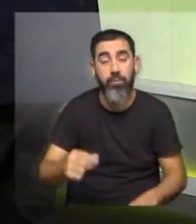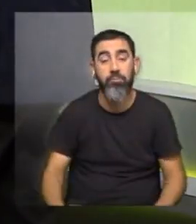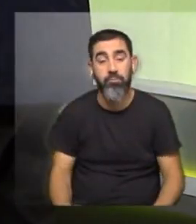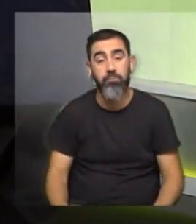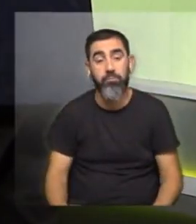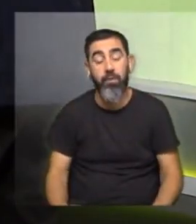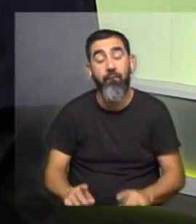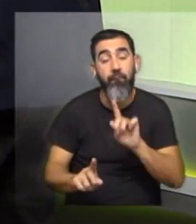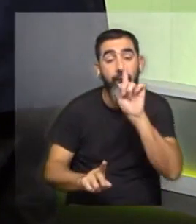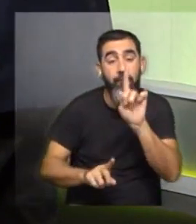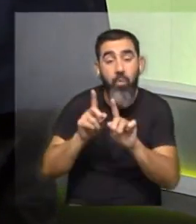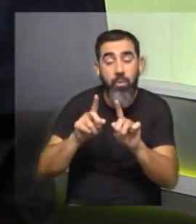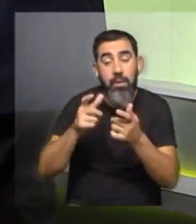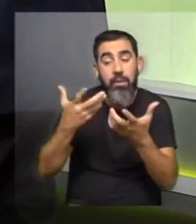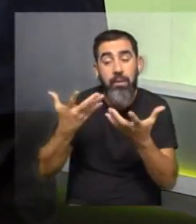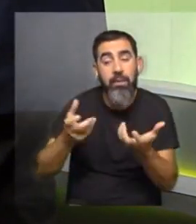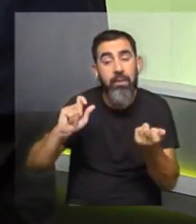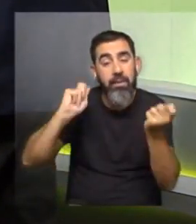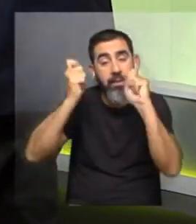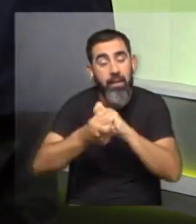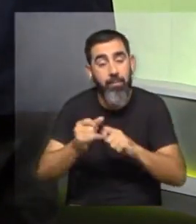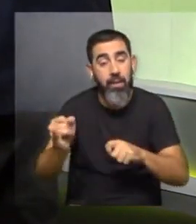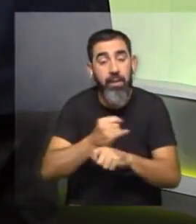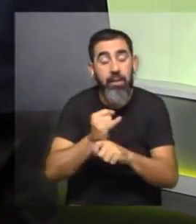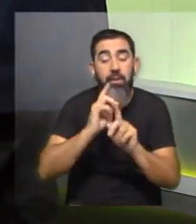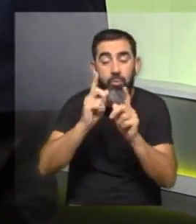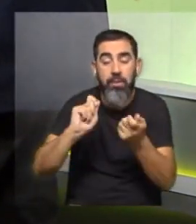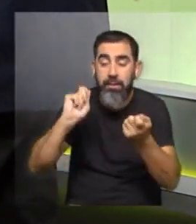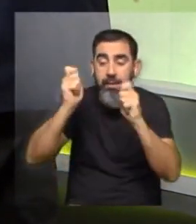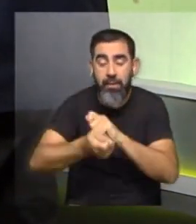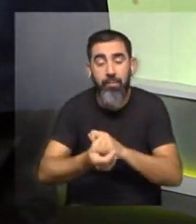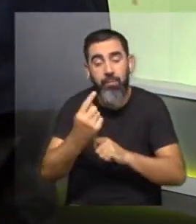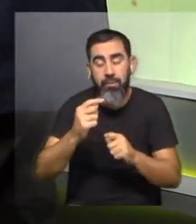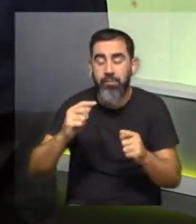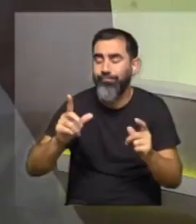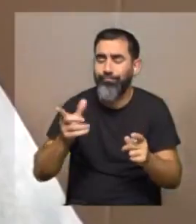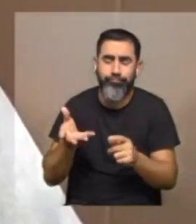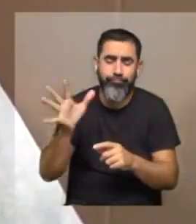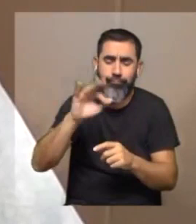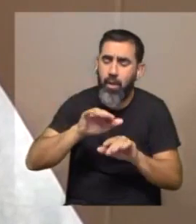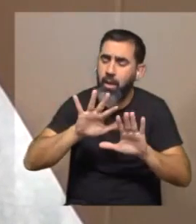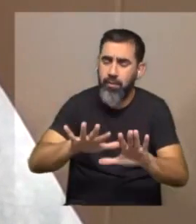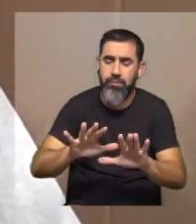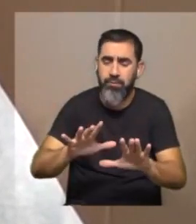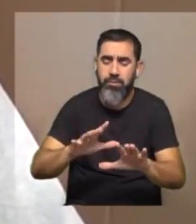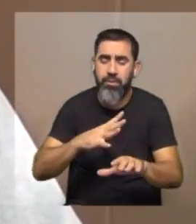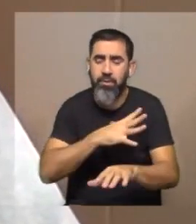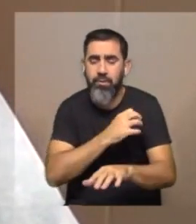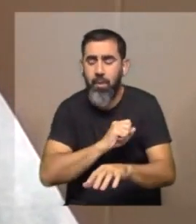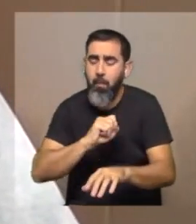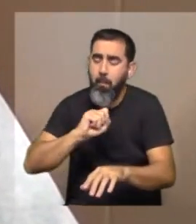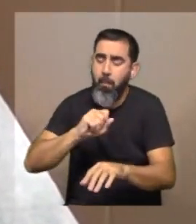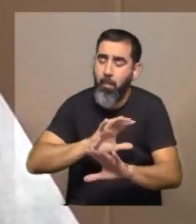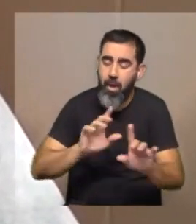tratamos en Facultad de trabajar para cambiar eso y en las instituciones de la zona, pero es algo muy cotidiano y arraigado no tomarla de manera adecuada la